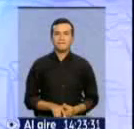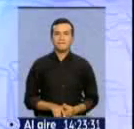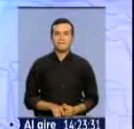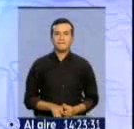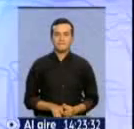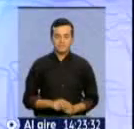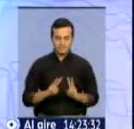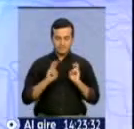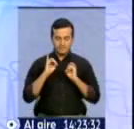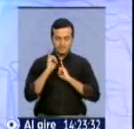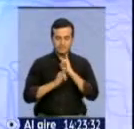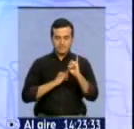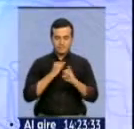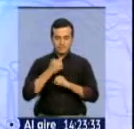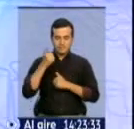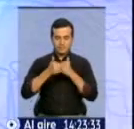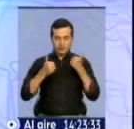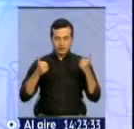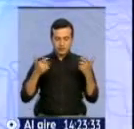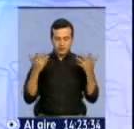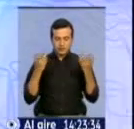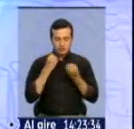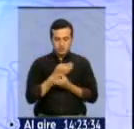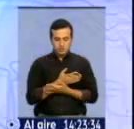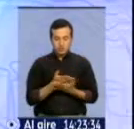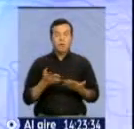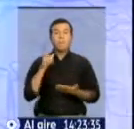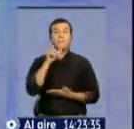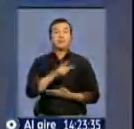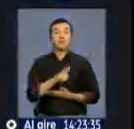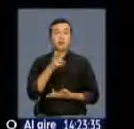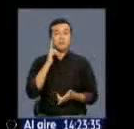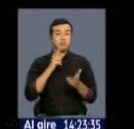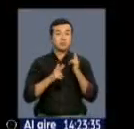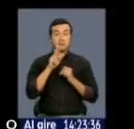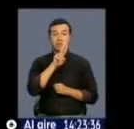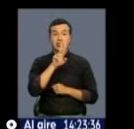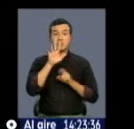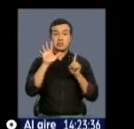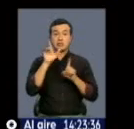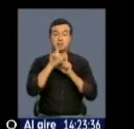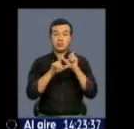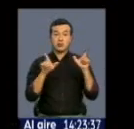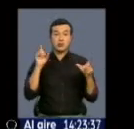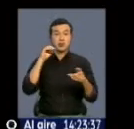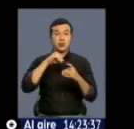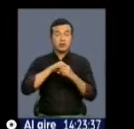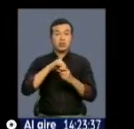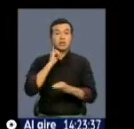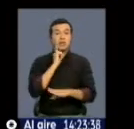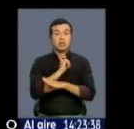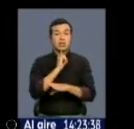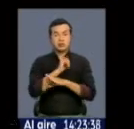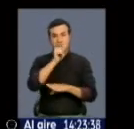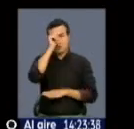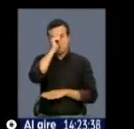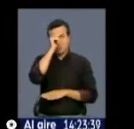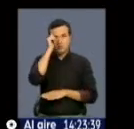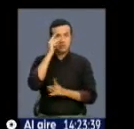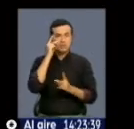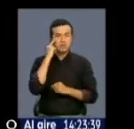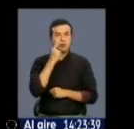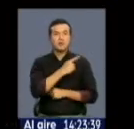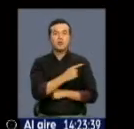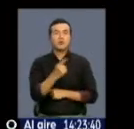Y en lo internacional, las autoridades de Texas informaron que el atacante que mató a 26 personas al interior de una iglesia este domingo fue